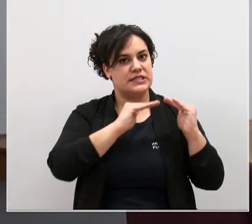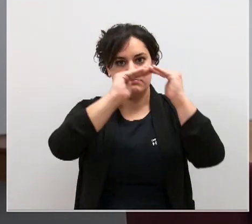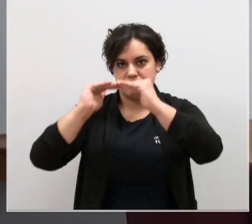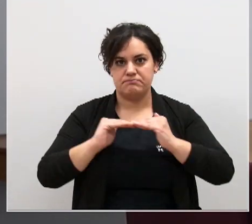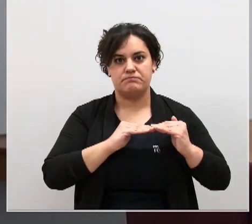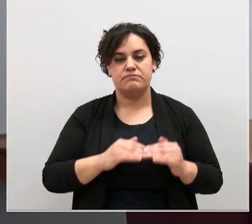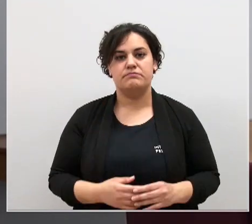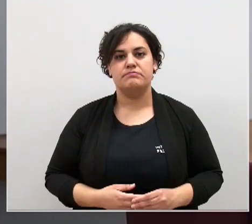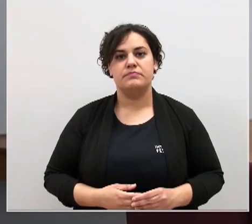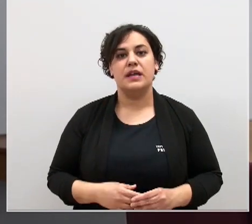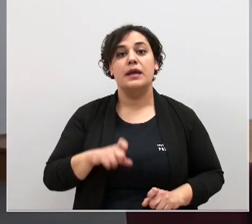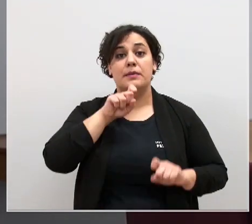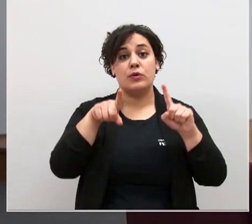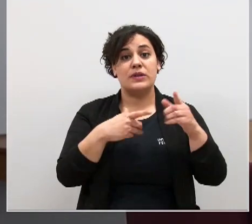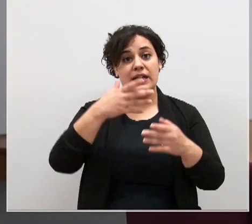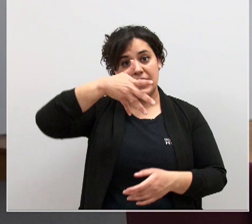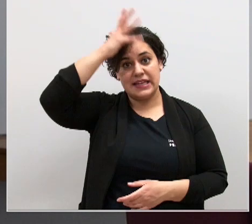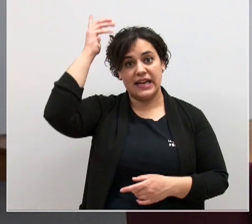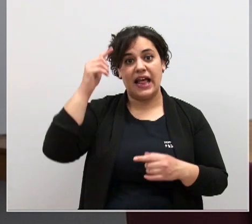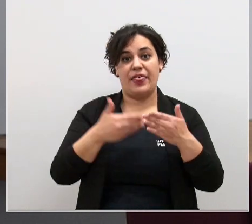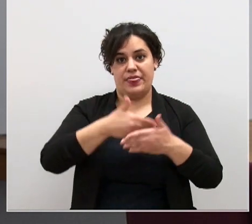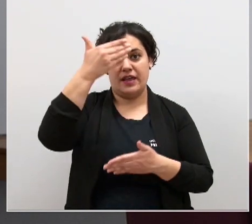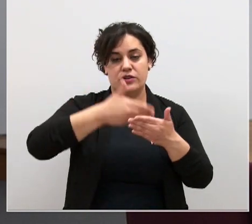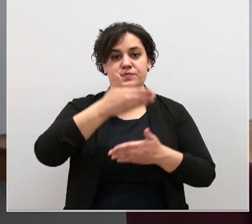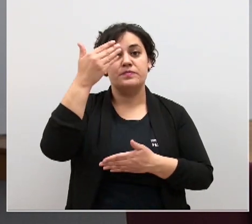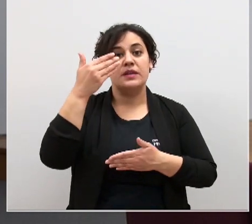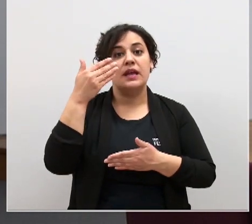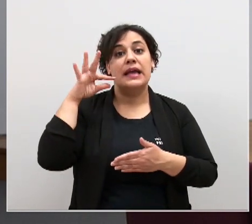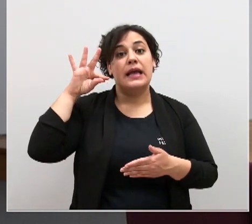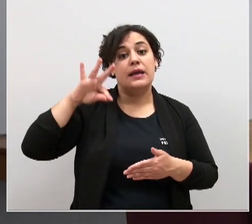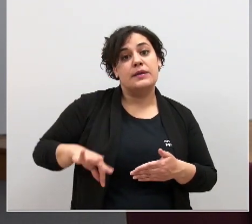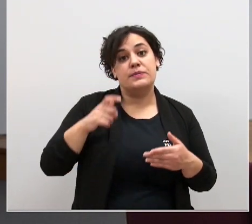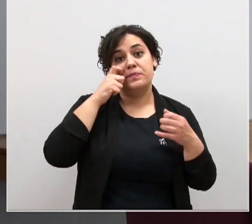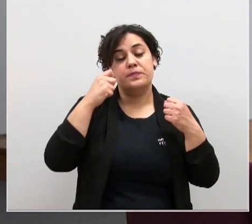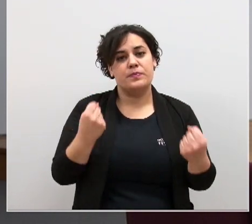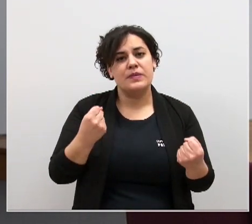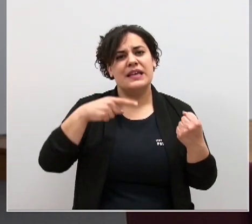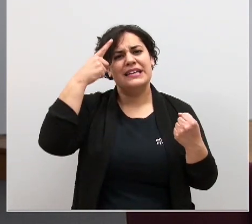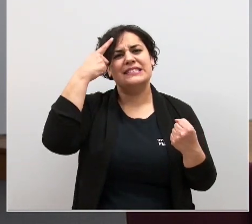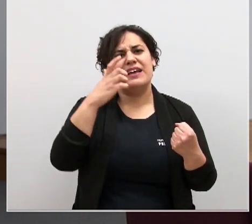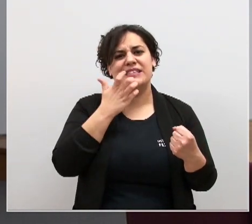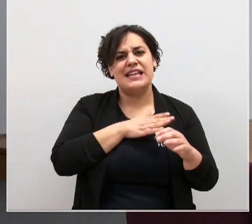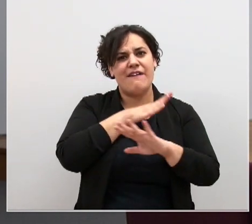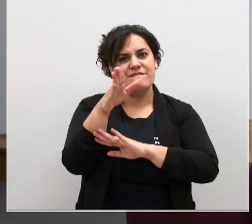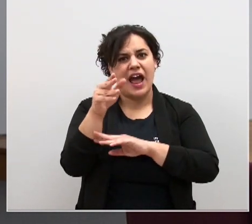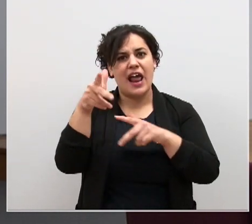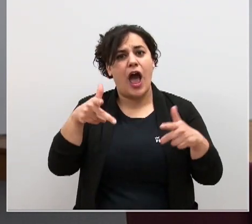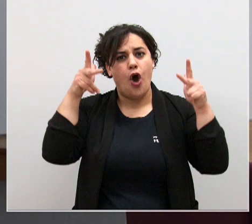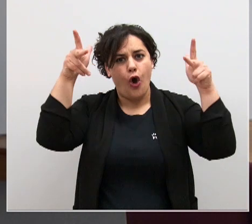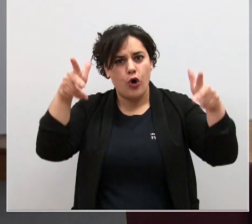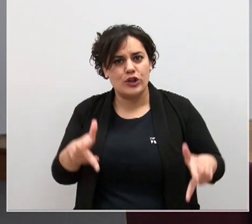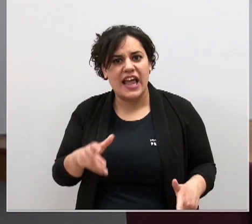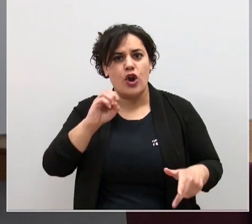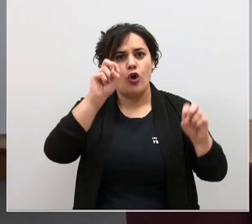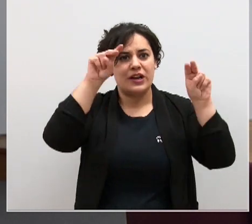Diario. ¿Tiene datos de en qué medida los sanitarios están usando hoteles o residencias para no ir a sus hogares y así